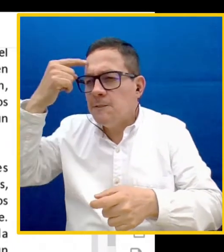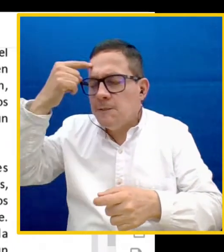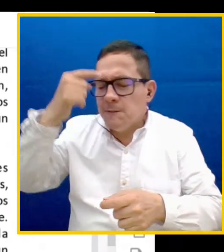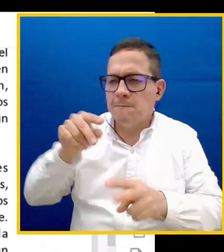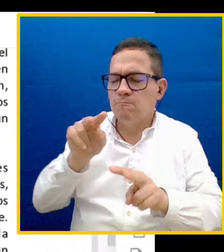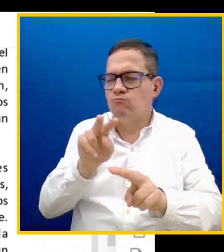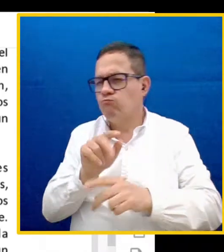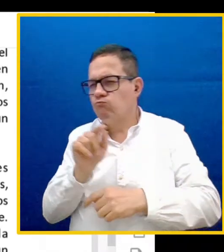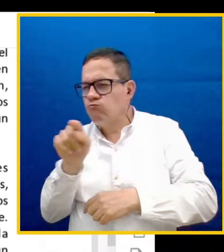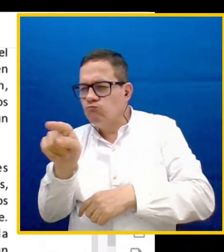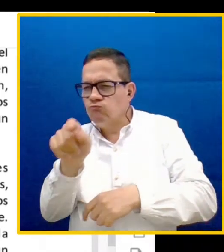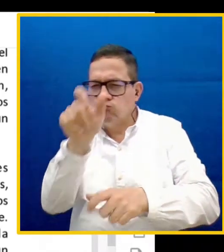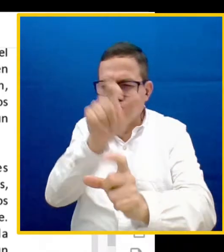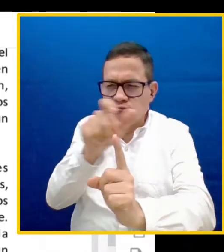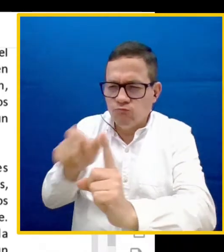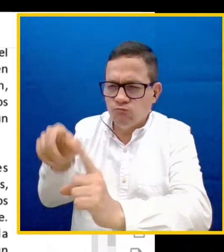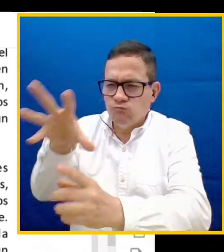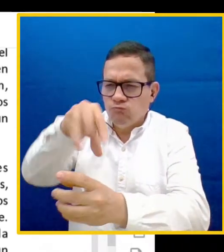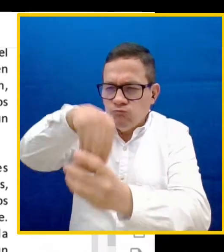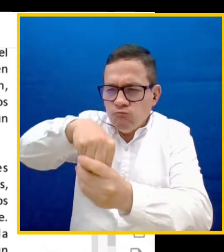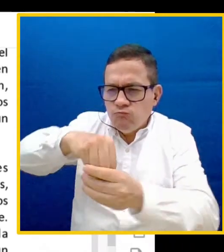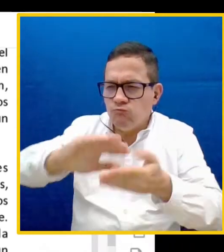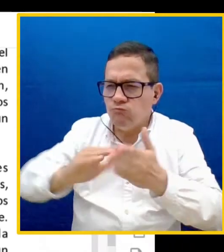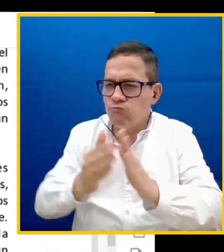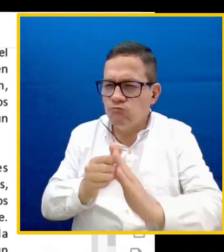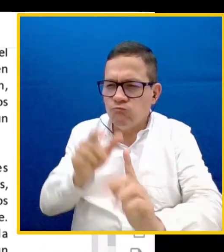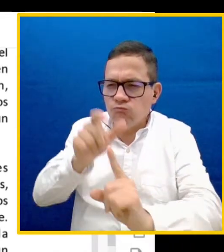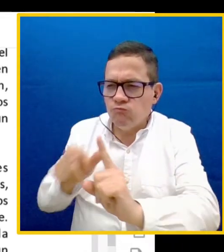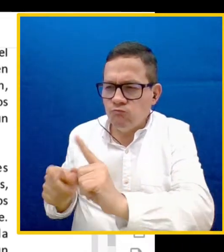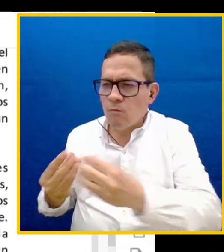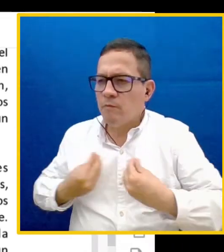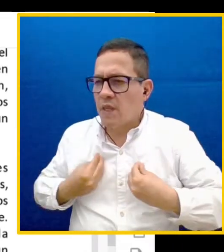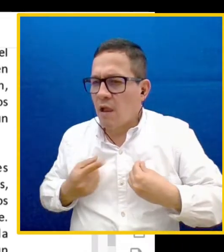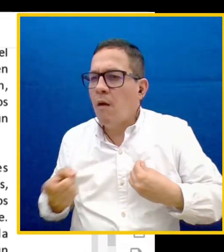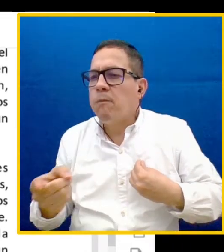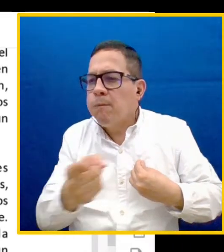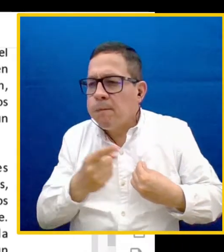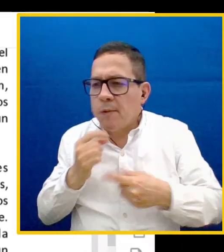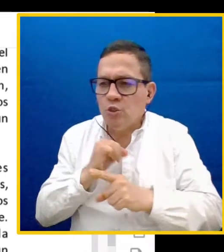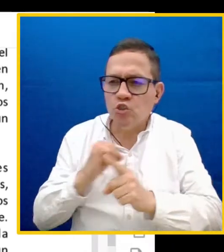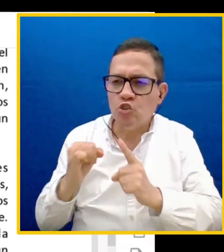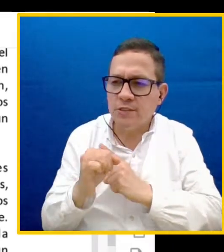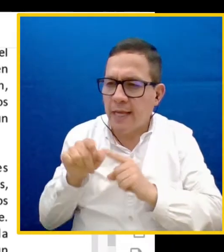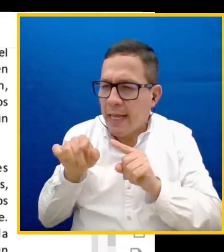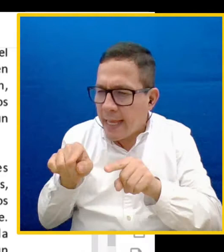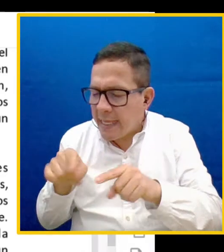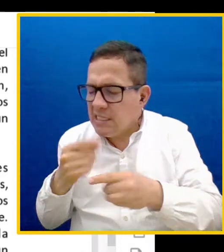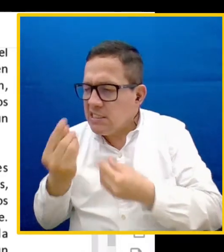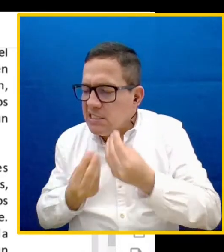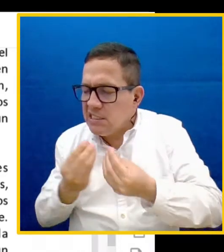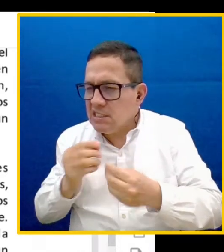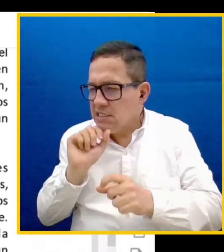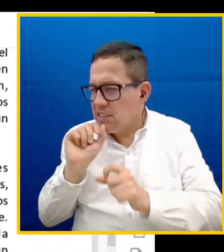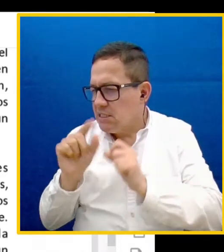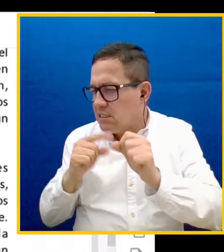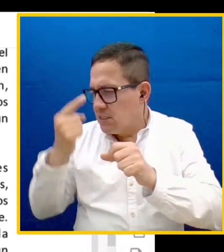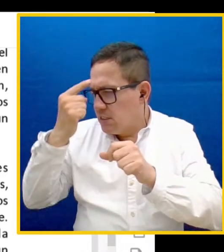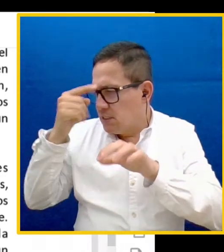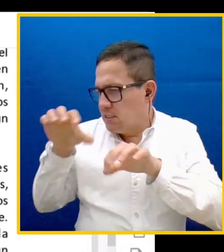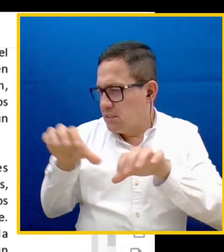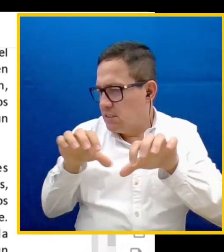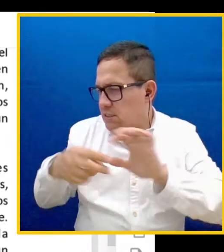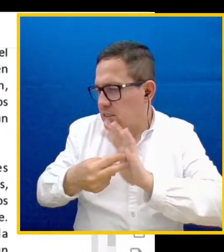que los propios actores, es decir, todos los sujetos que viven en esa sociedad específica, hacen de sus